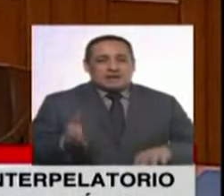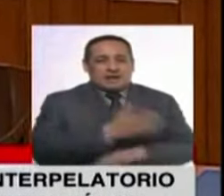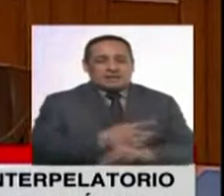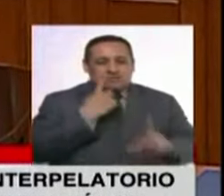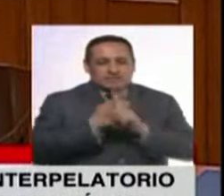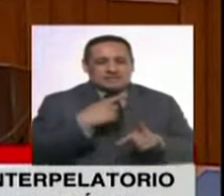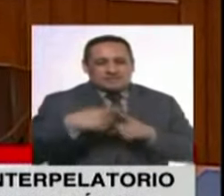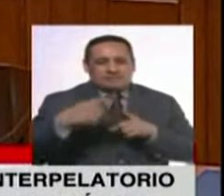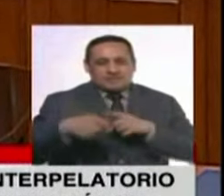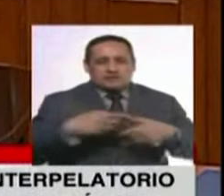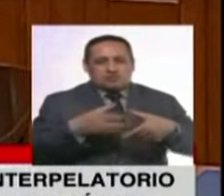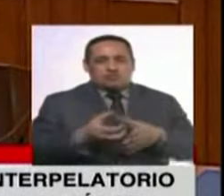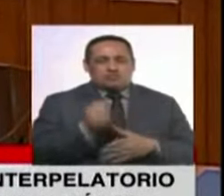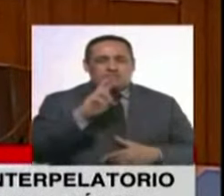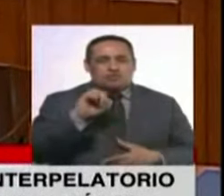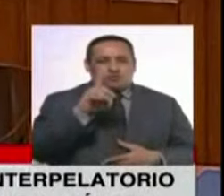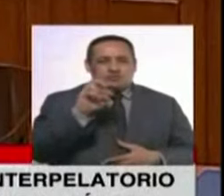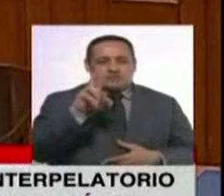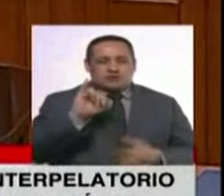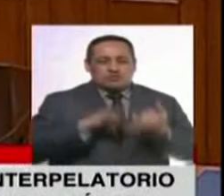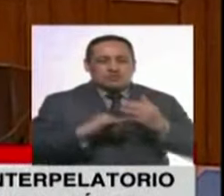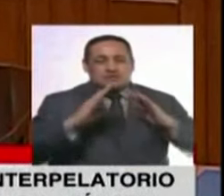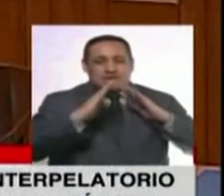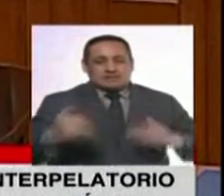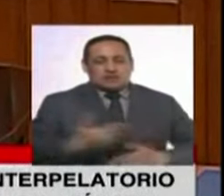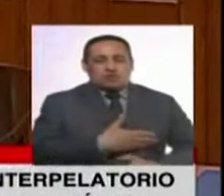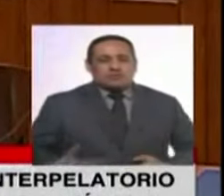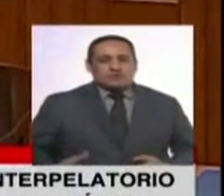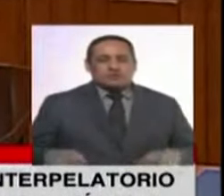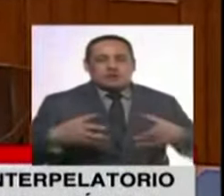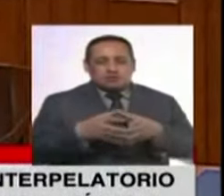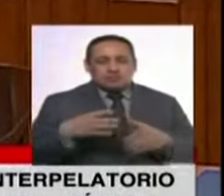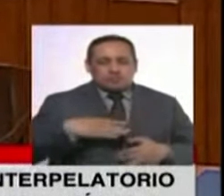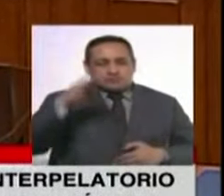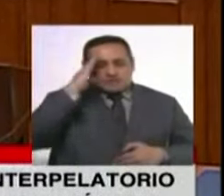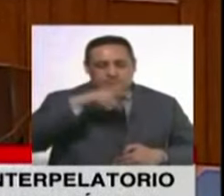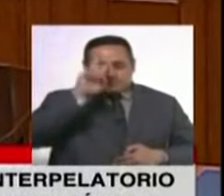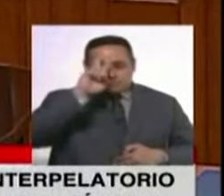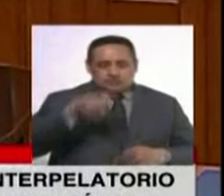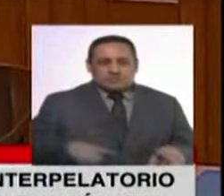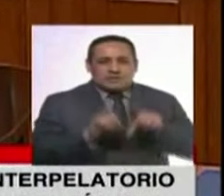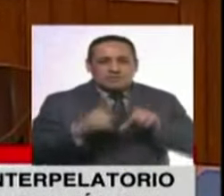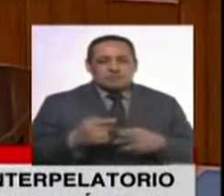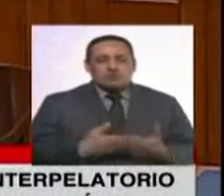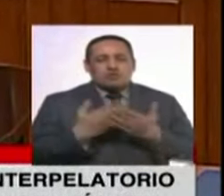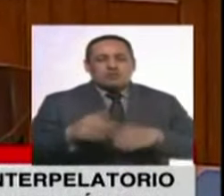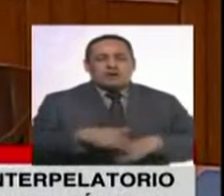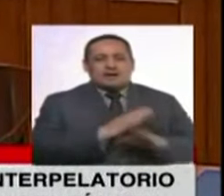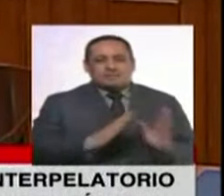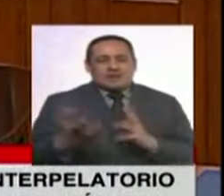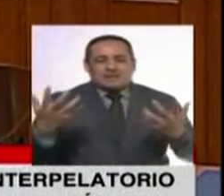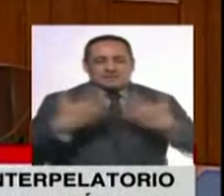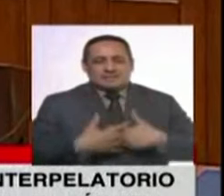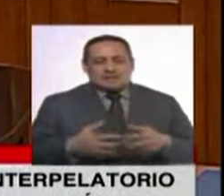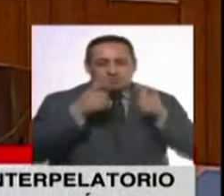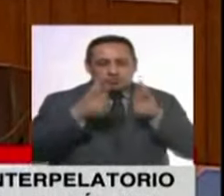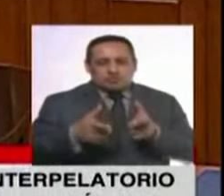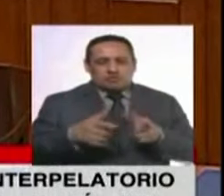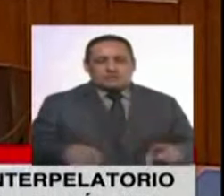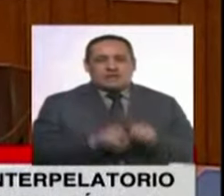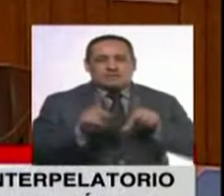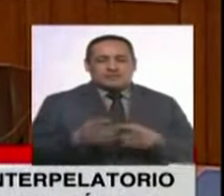la presencia de dirigentes de los ronderos y comunidades en el Palacio de Gobierno la Policía Nacional de Perú aplicó el plan integral de seguridad